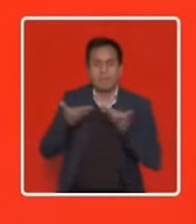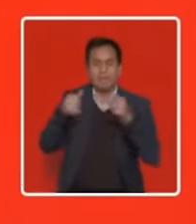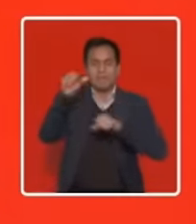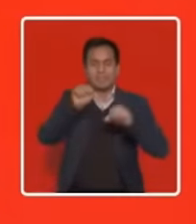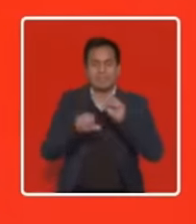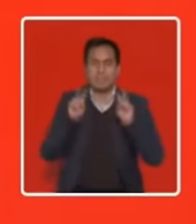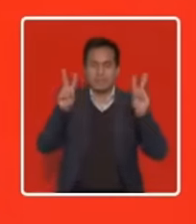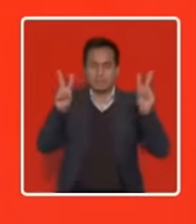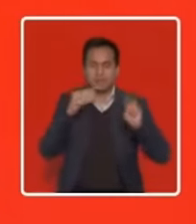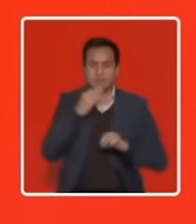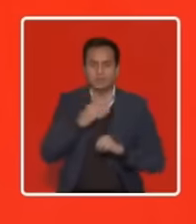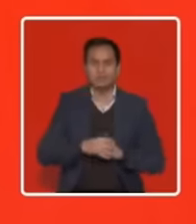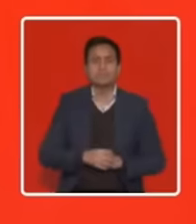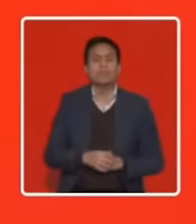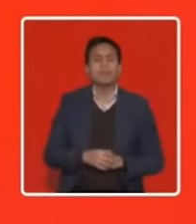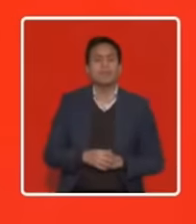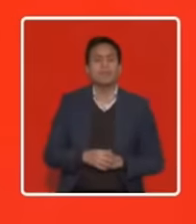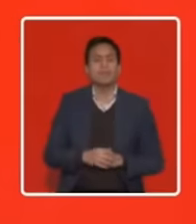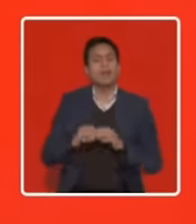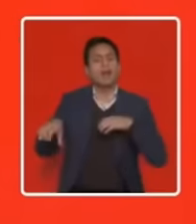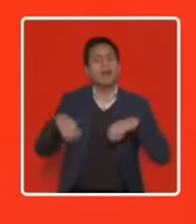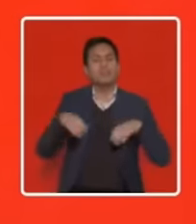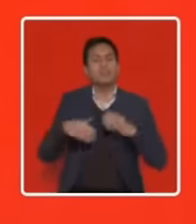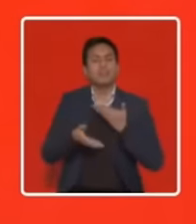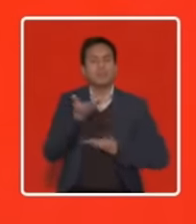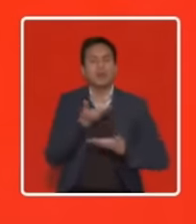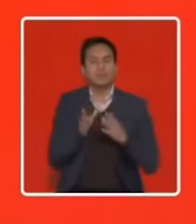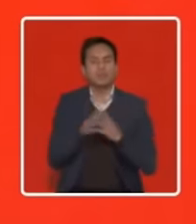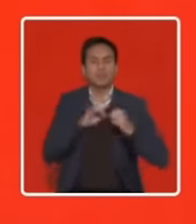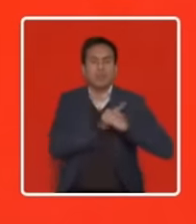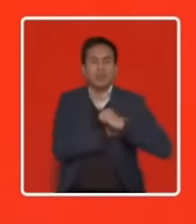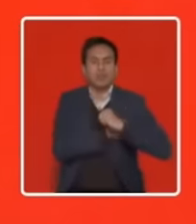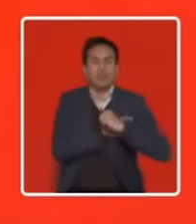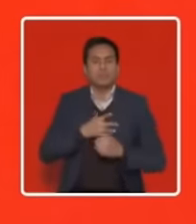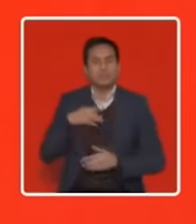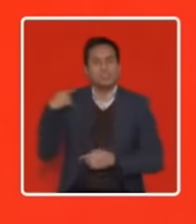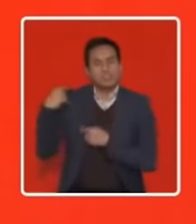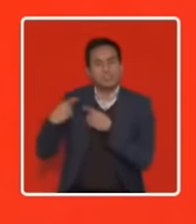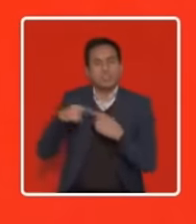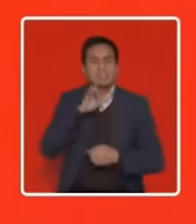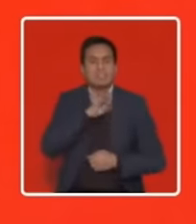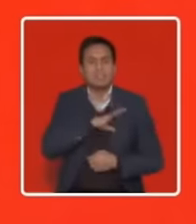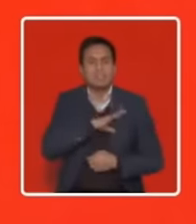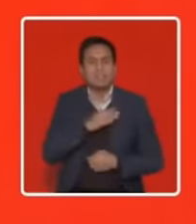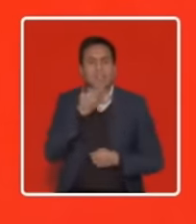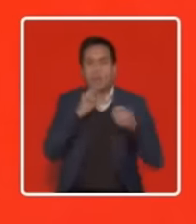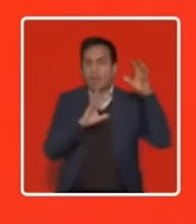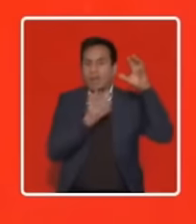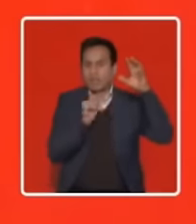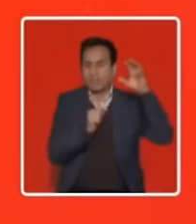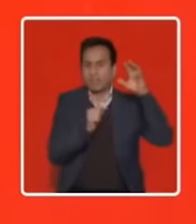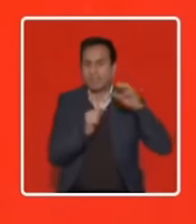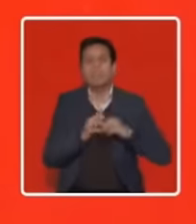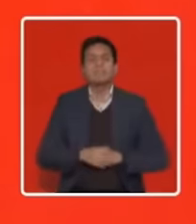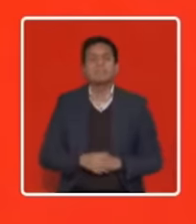paz. Con este acto renovamos con mucha fuerza la vocación histórica de Chile en la Antártica, que